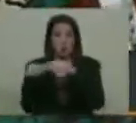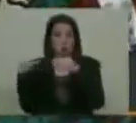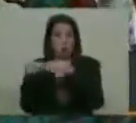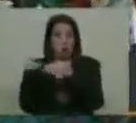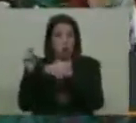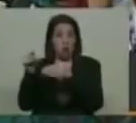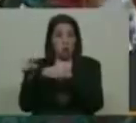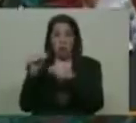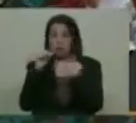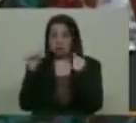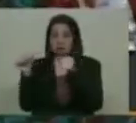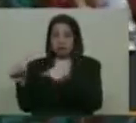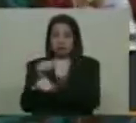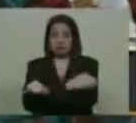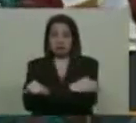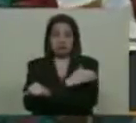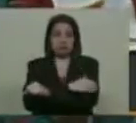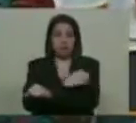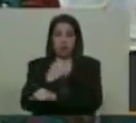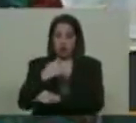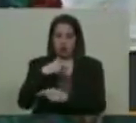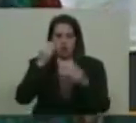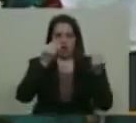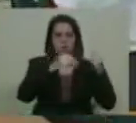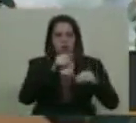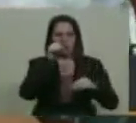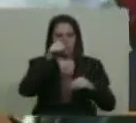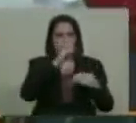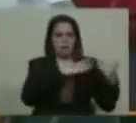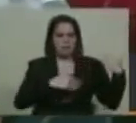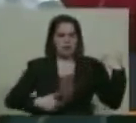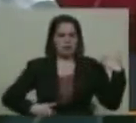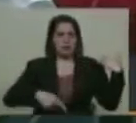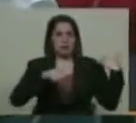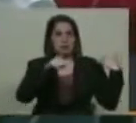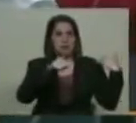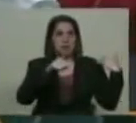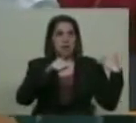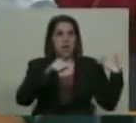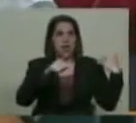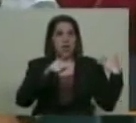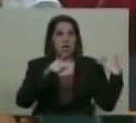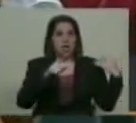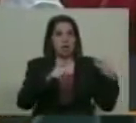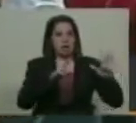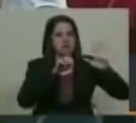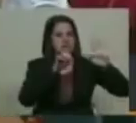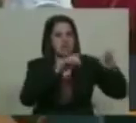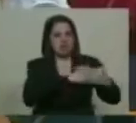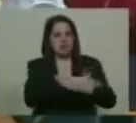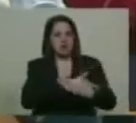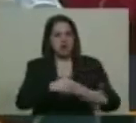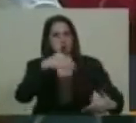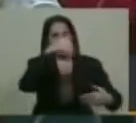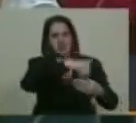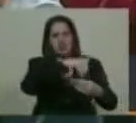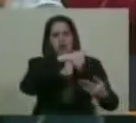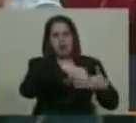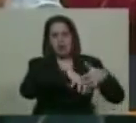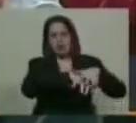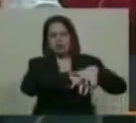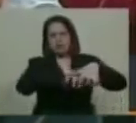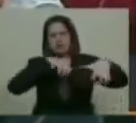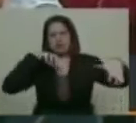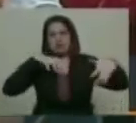Y yo, de acuerdo con usted, mi almiranta, 6 millones de votos